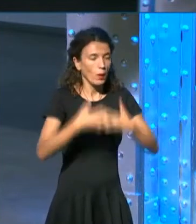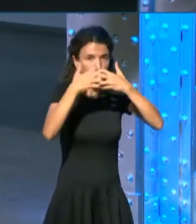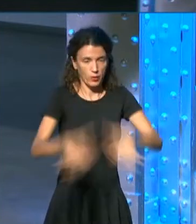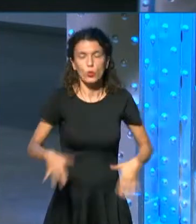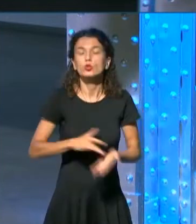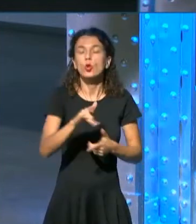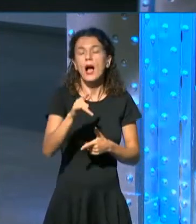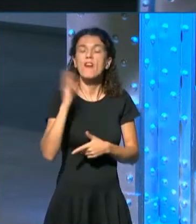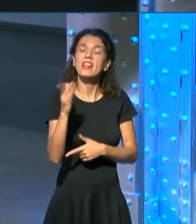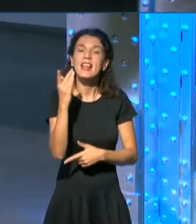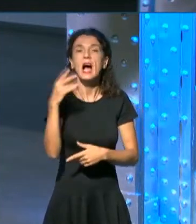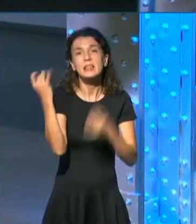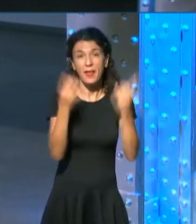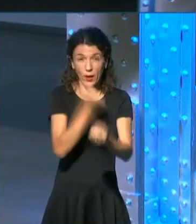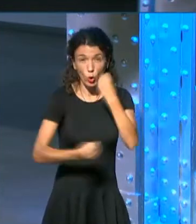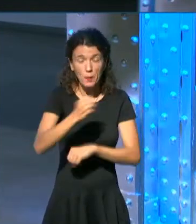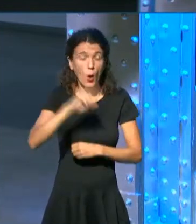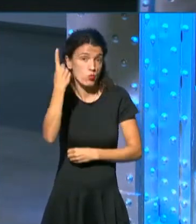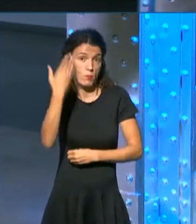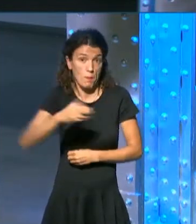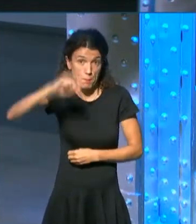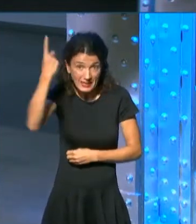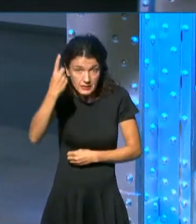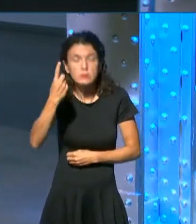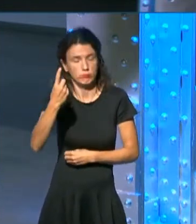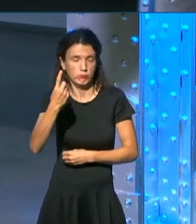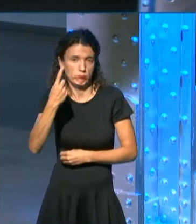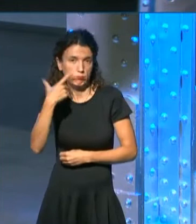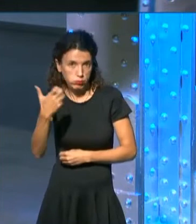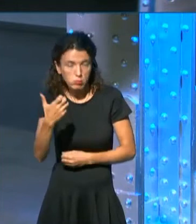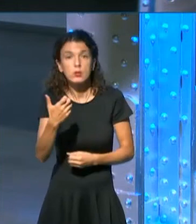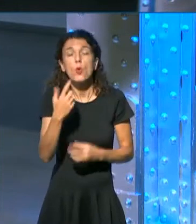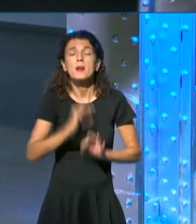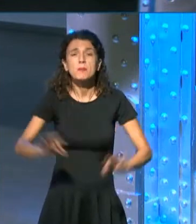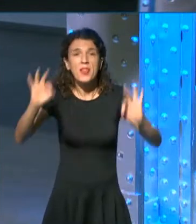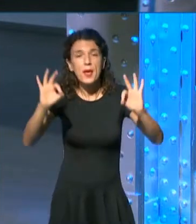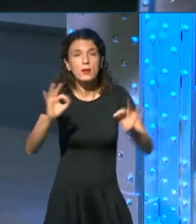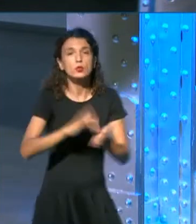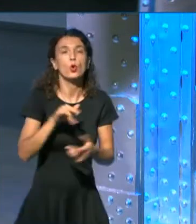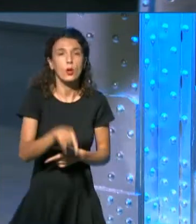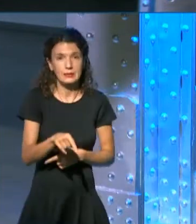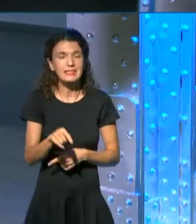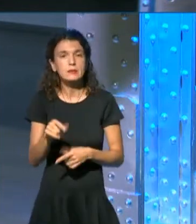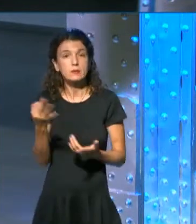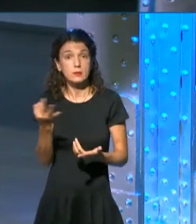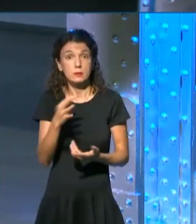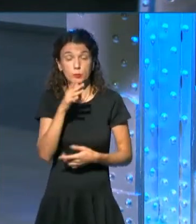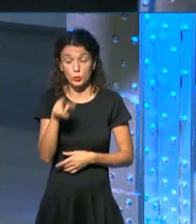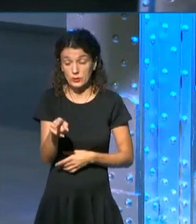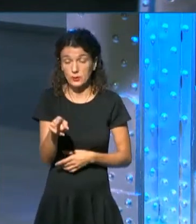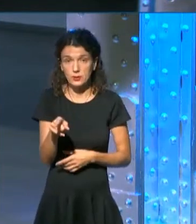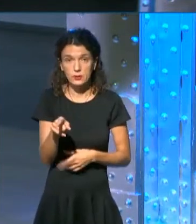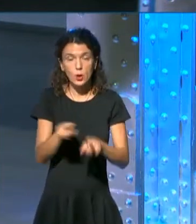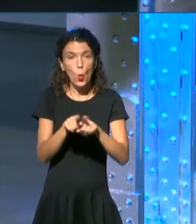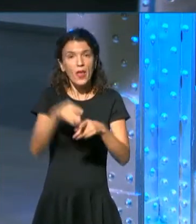de las actividades económicas. Sin embargo, hay una muy importante que se ha mostrado bastante refractaria, y es una muy particular, que se caracteriza porque tiene